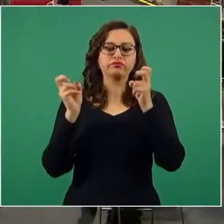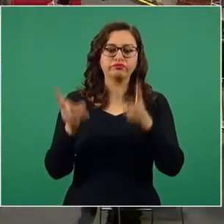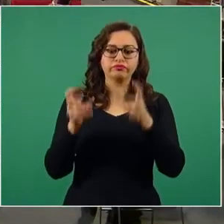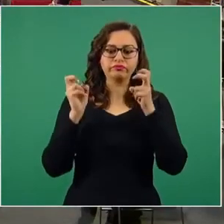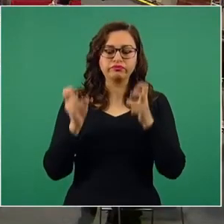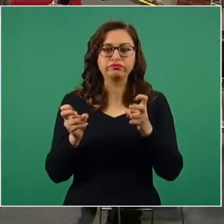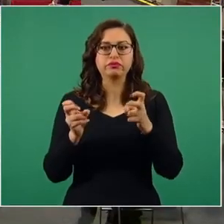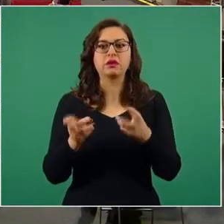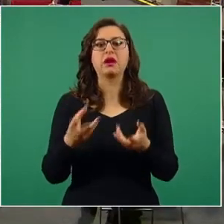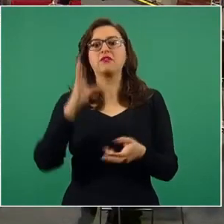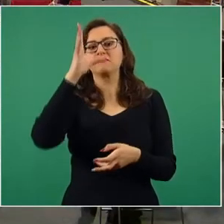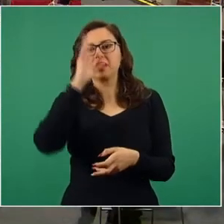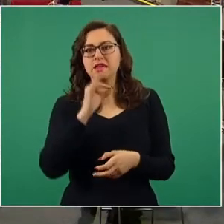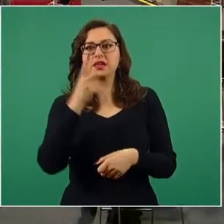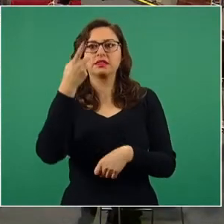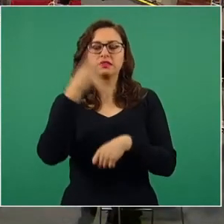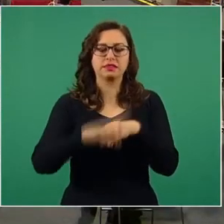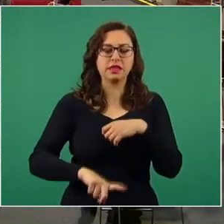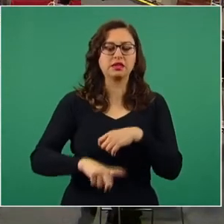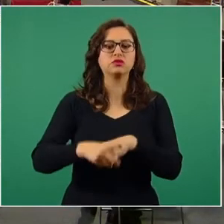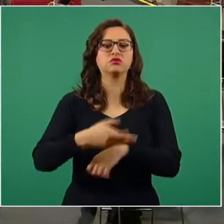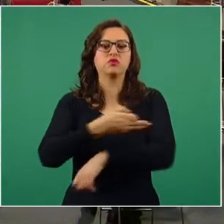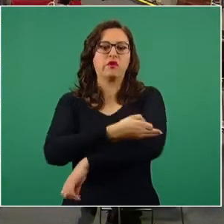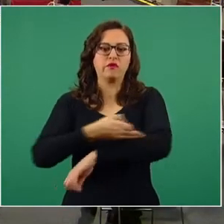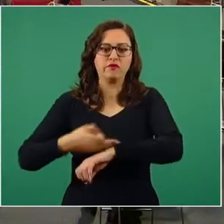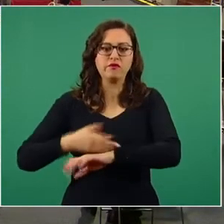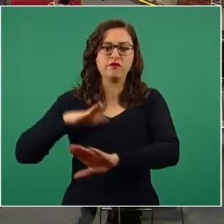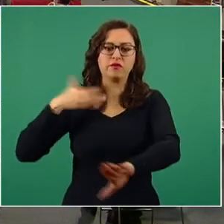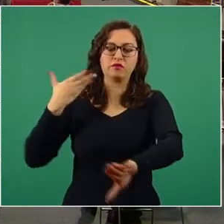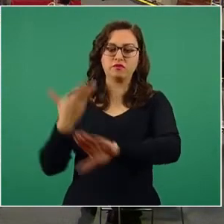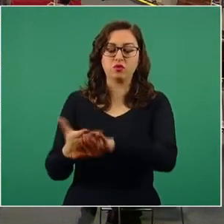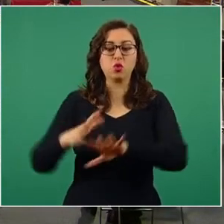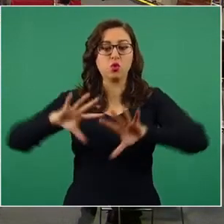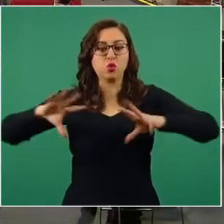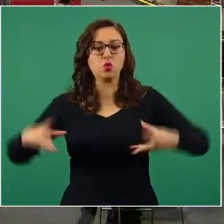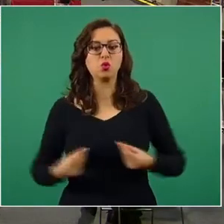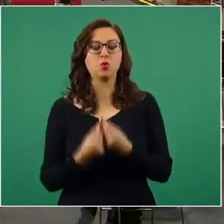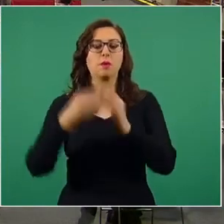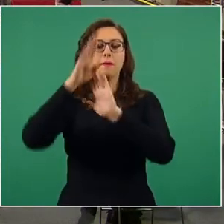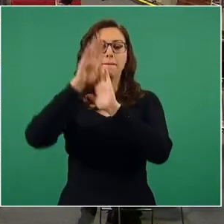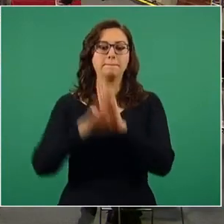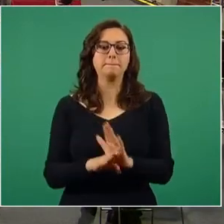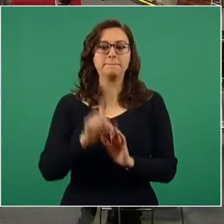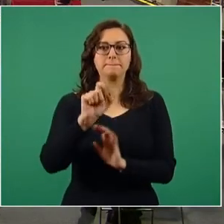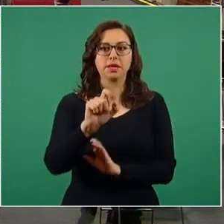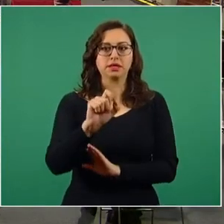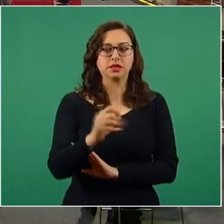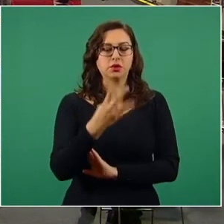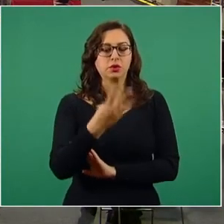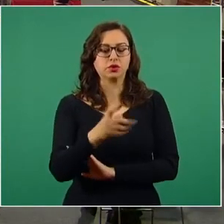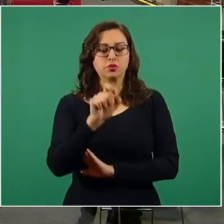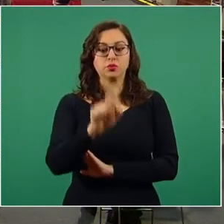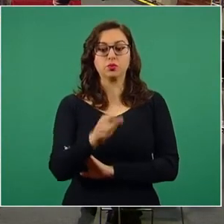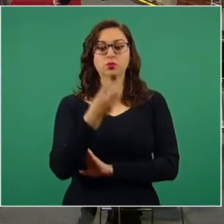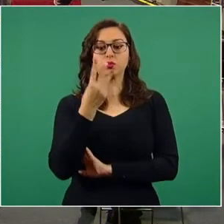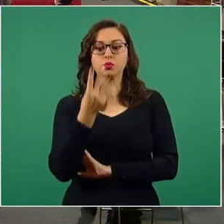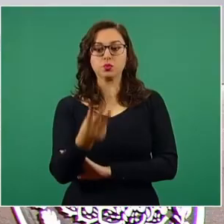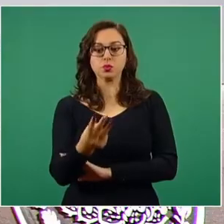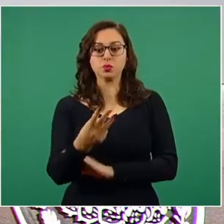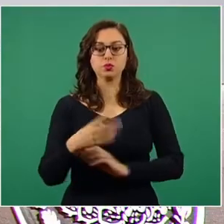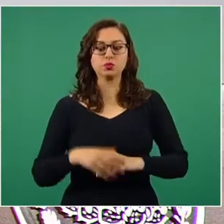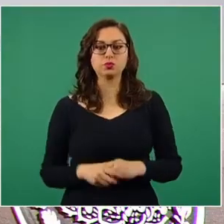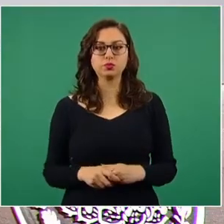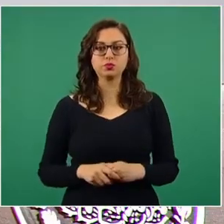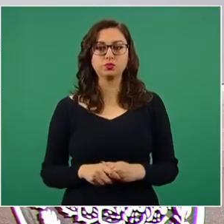el patrimonio de las familias, con una reducción en su conjunto de 24.3 de la